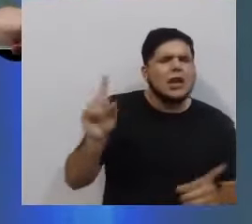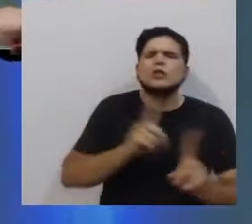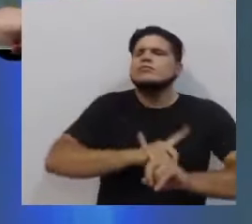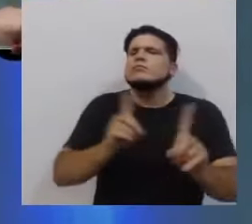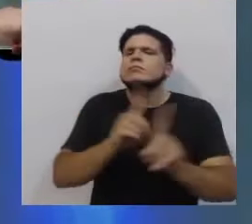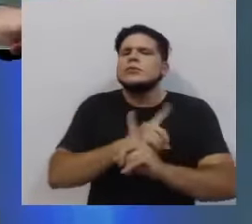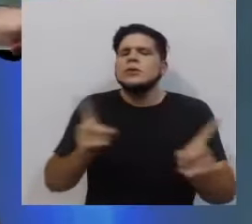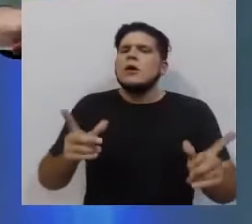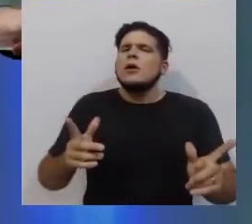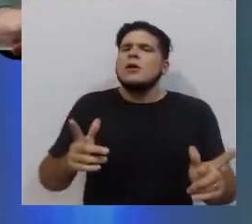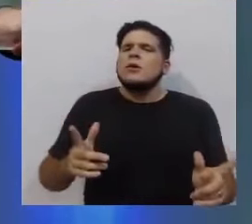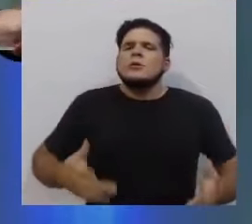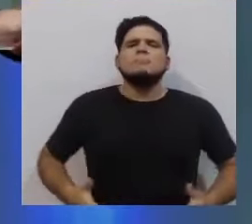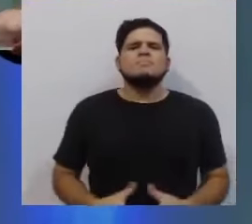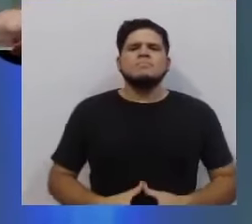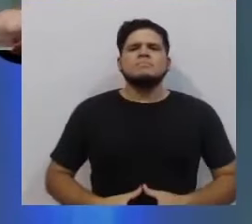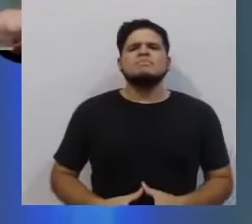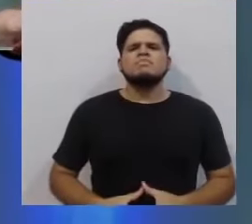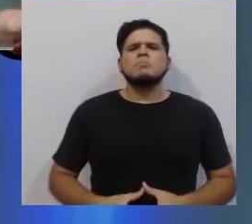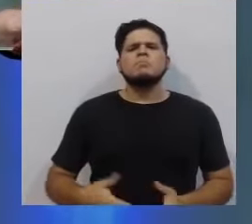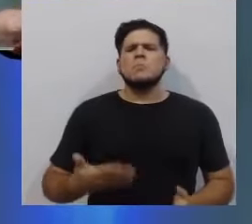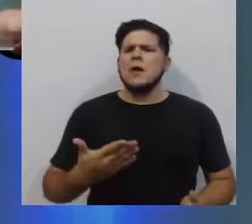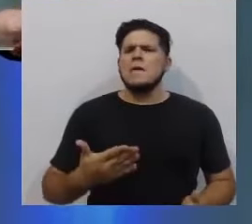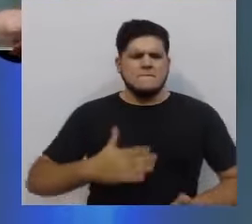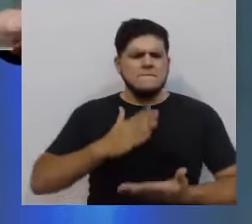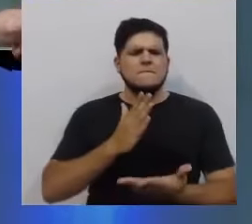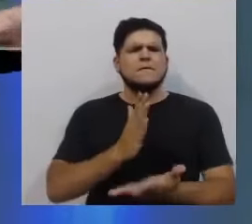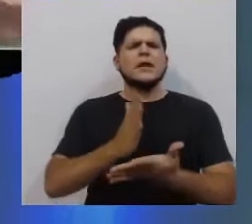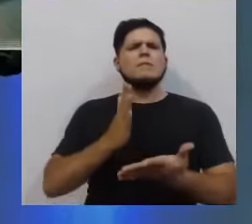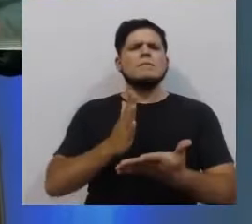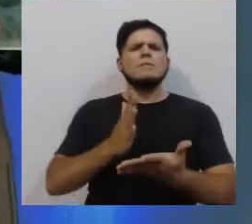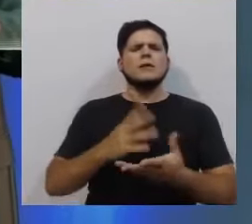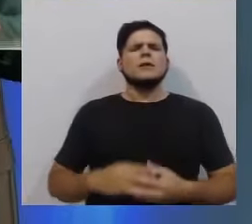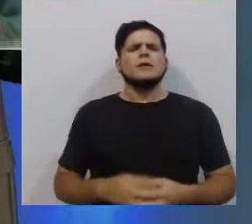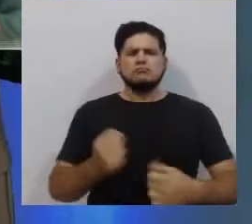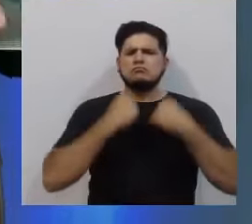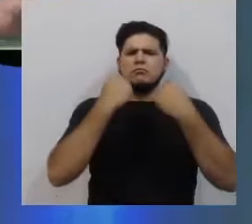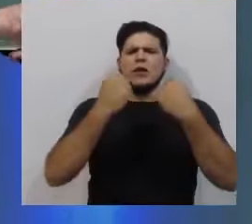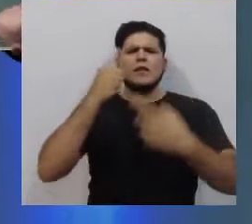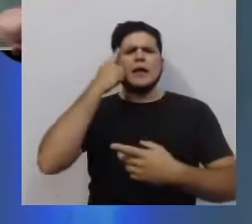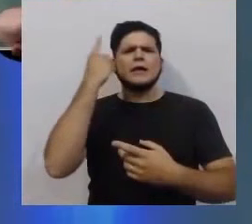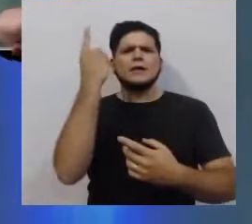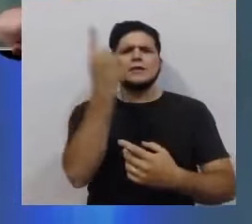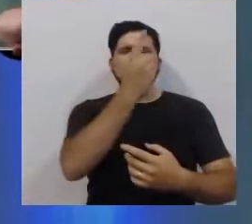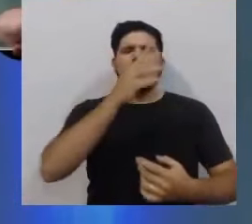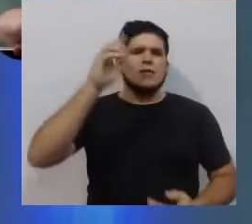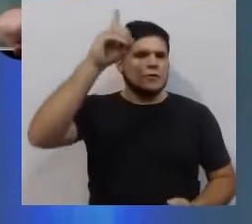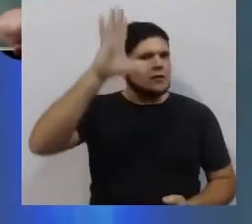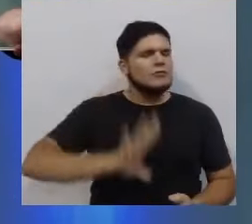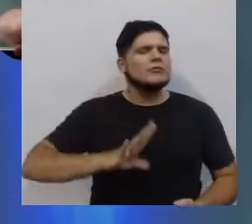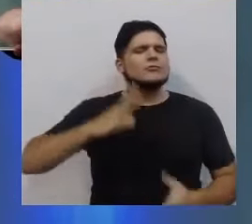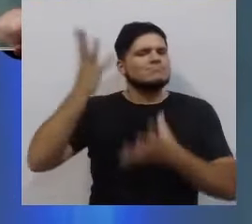es la visión de alem ya una mente brillante en cuanto a dar adiós el